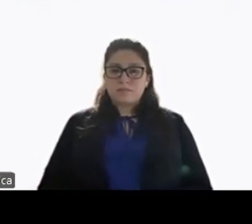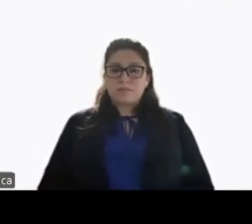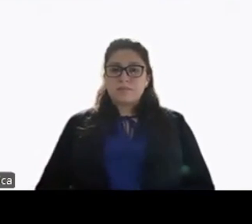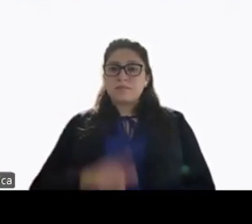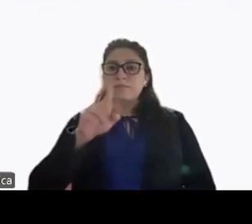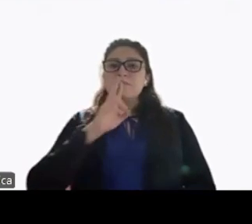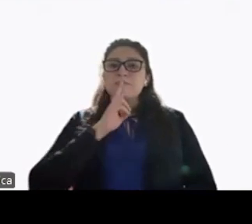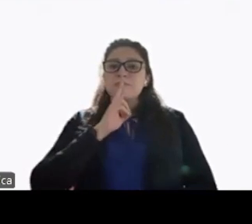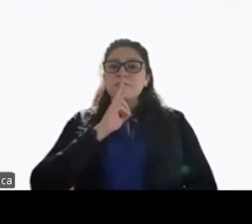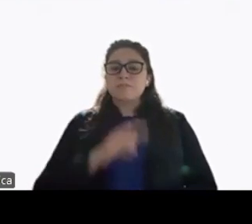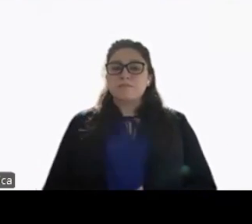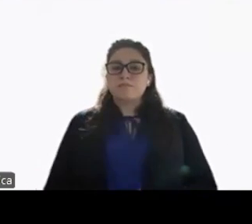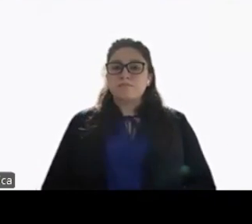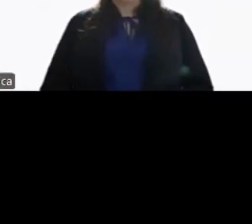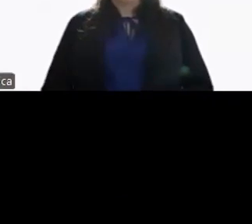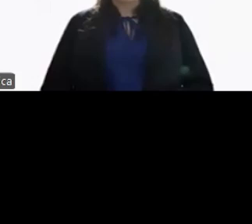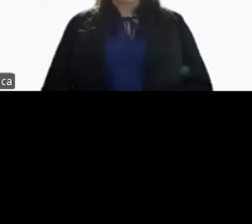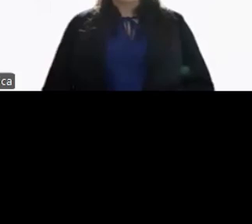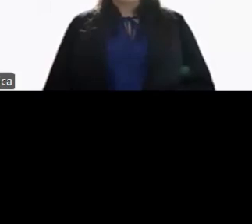Guadalupe.